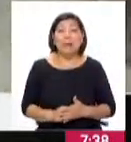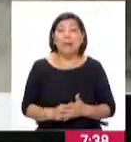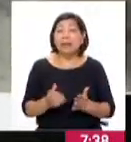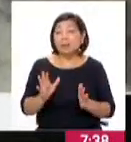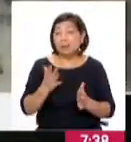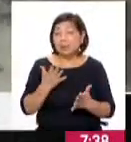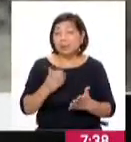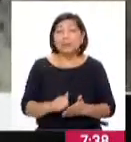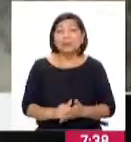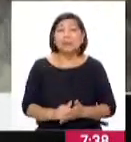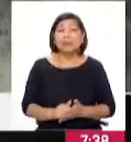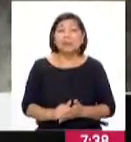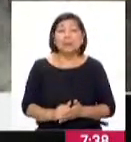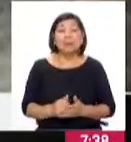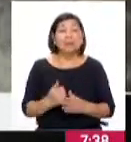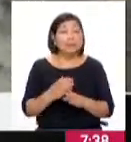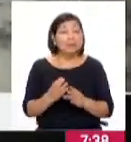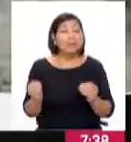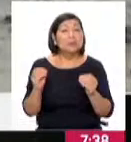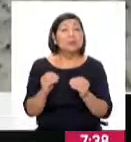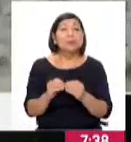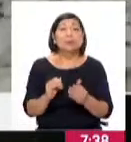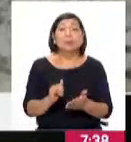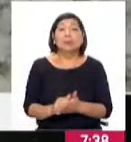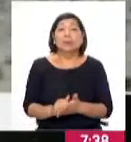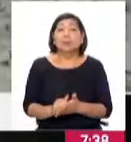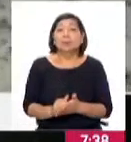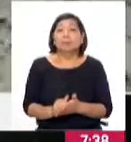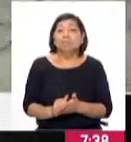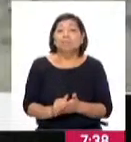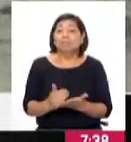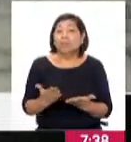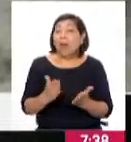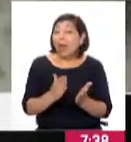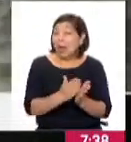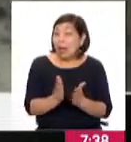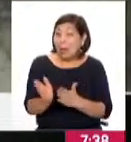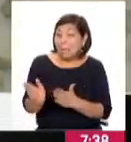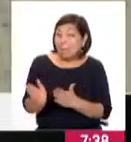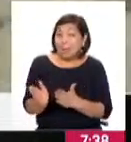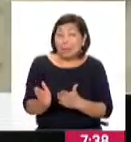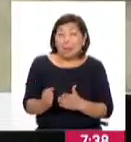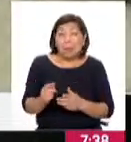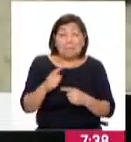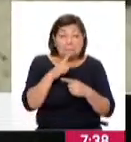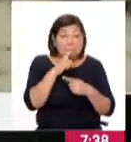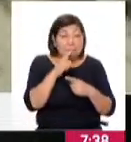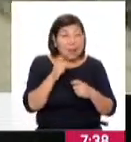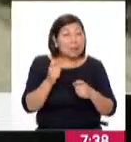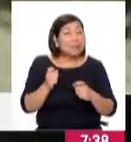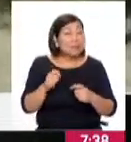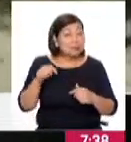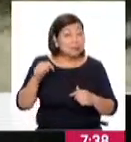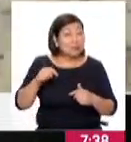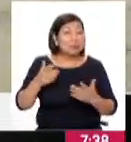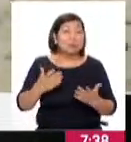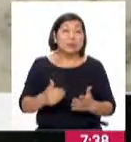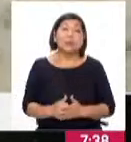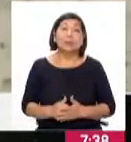parte del centro también son a tomar en consideración no muy aparte de los excesos marsos estacionalmente